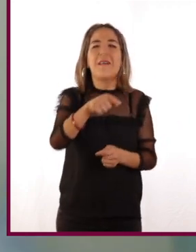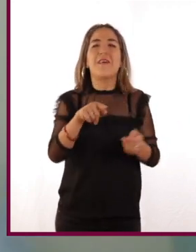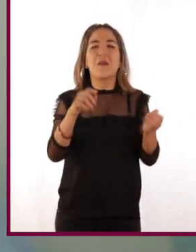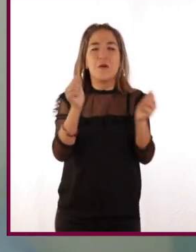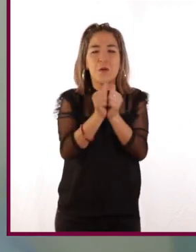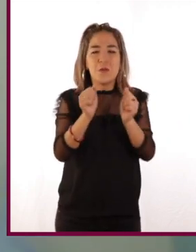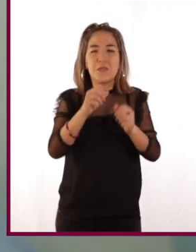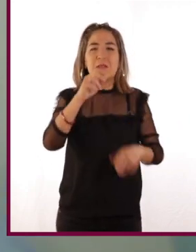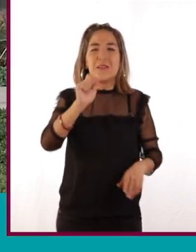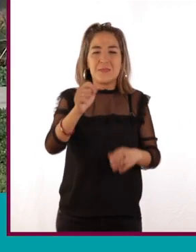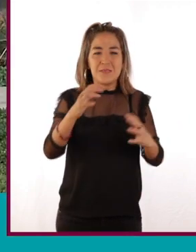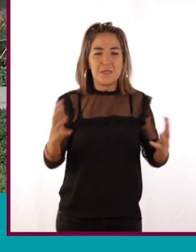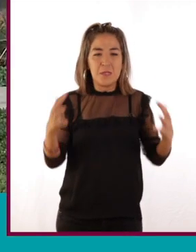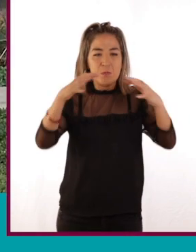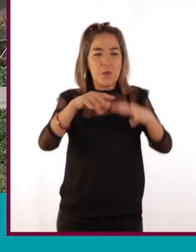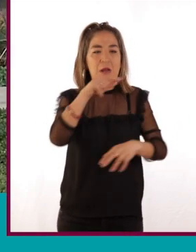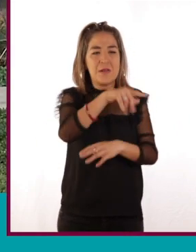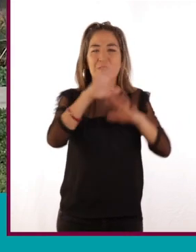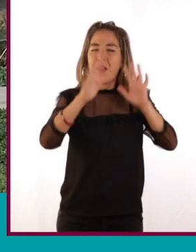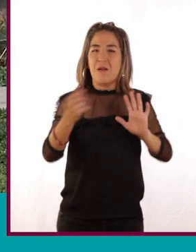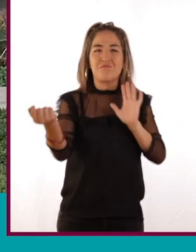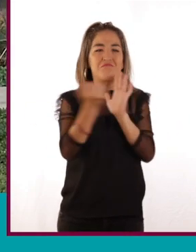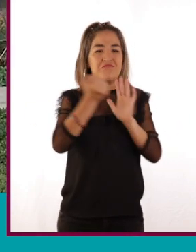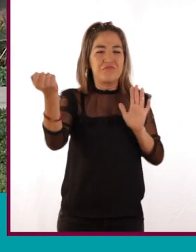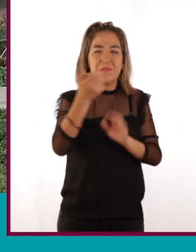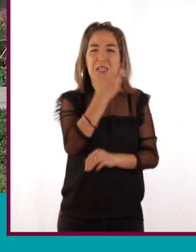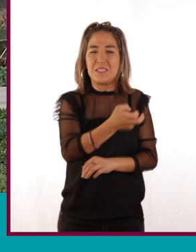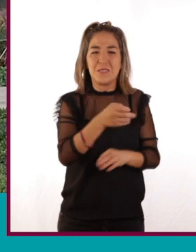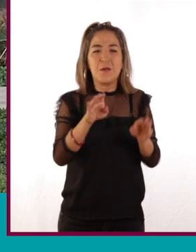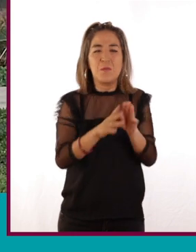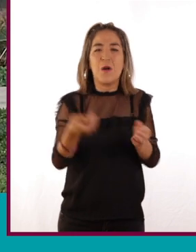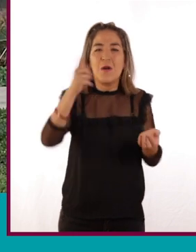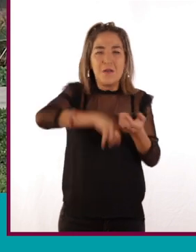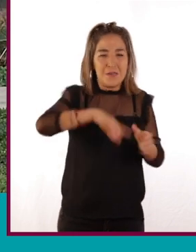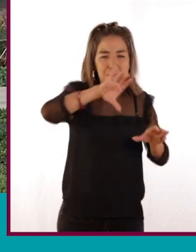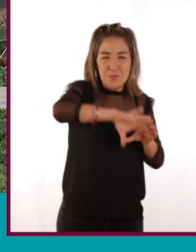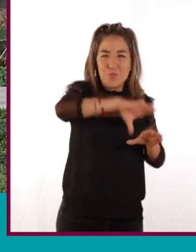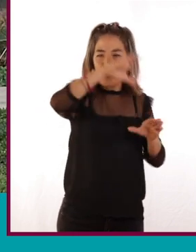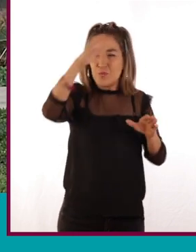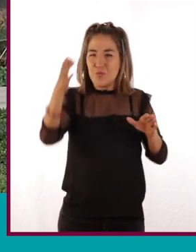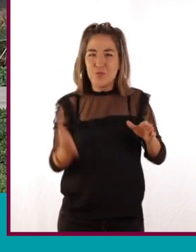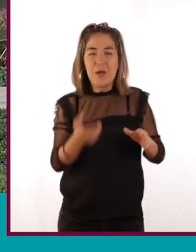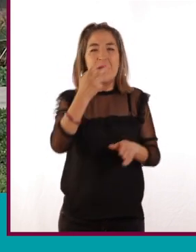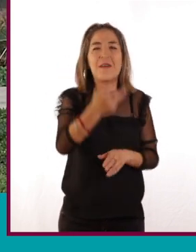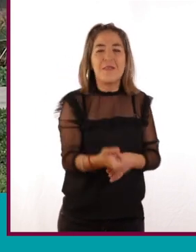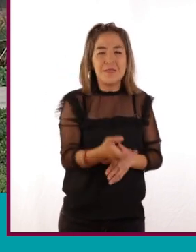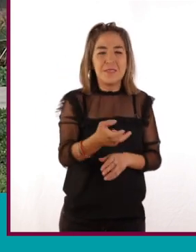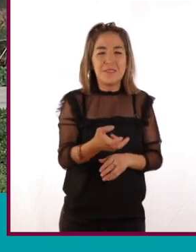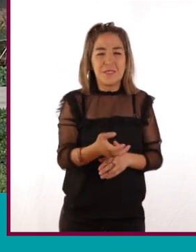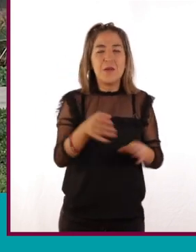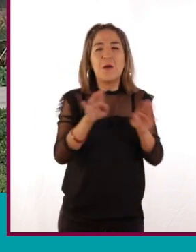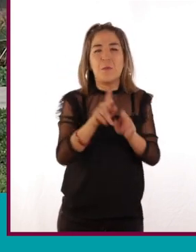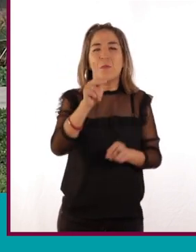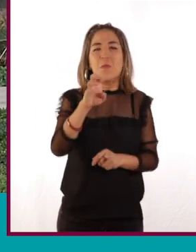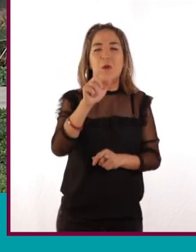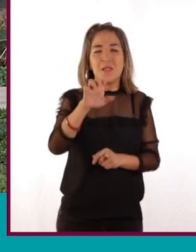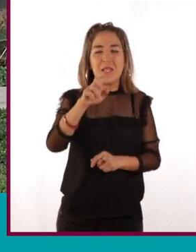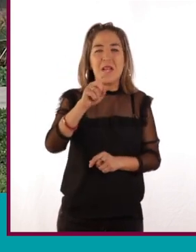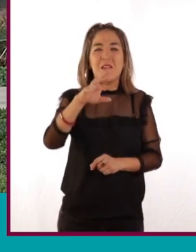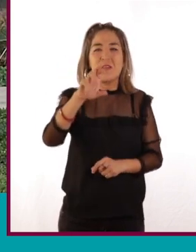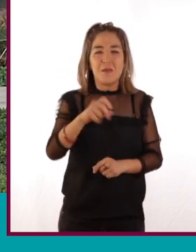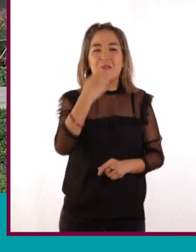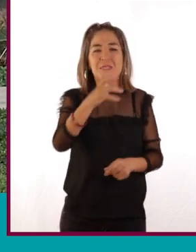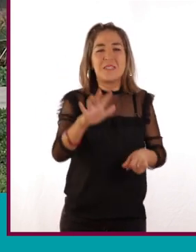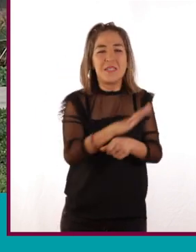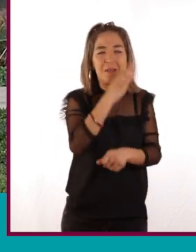vértices tocan a la esfera. Y él lo patentó, tiene la patente de estas cúpulas generadas a partir de de estos